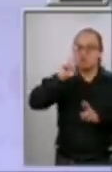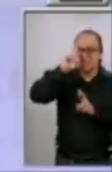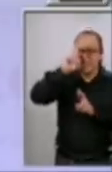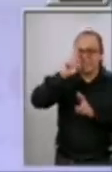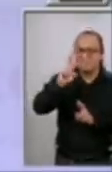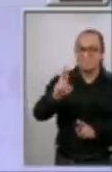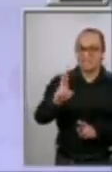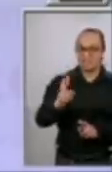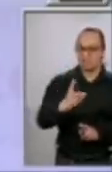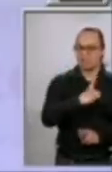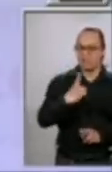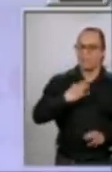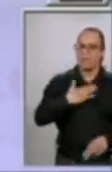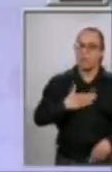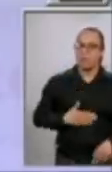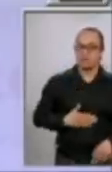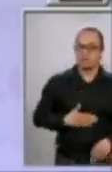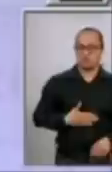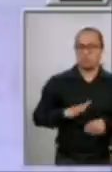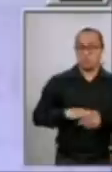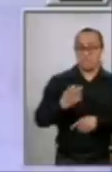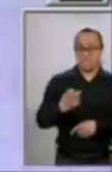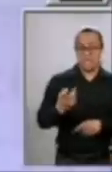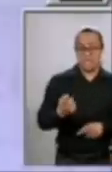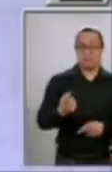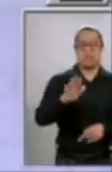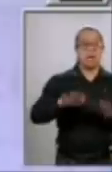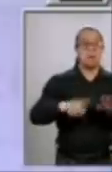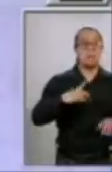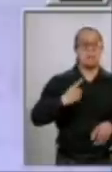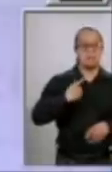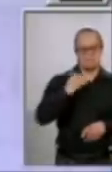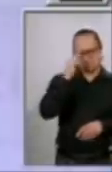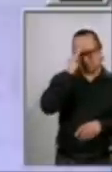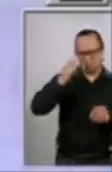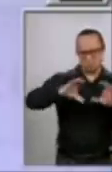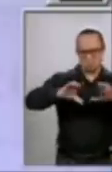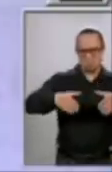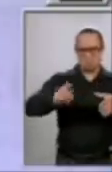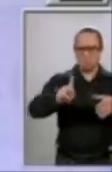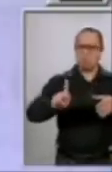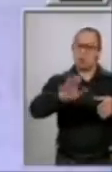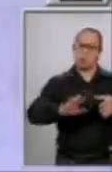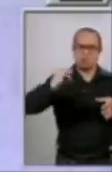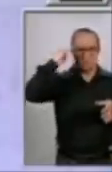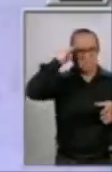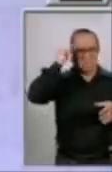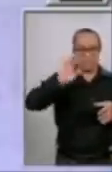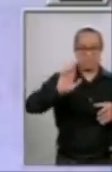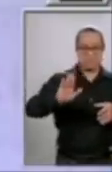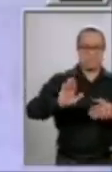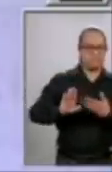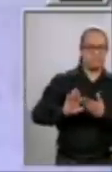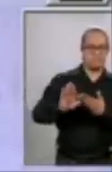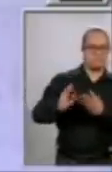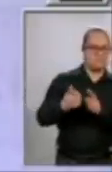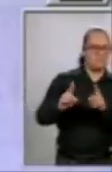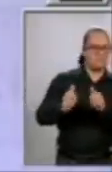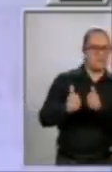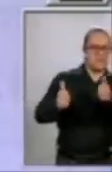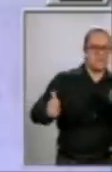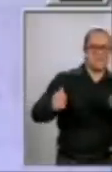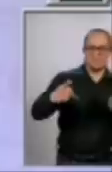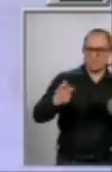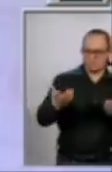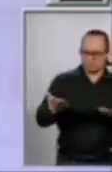eso es lo que duele, de que habla uno de pueblos originarios y pareciera que estamos hablando de otro mundo, cuando están aquí y existen. Y eso sí